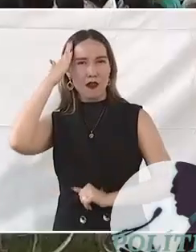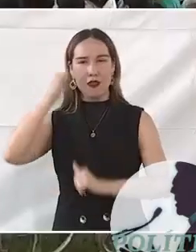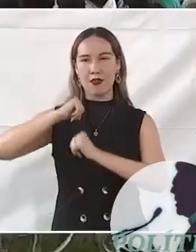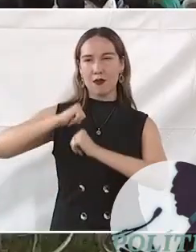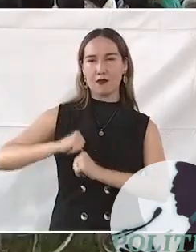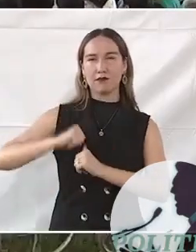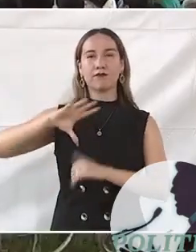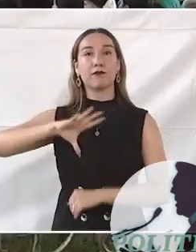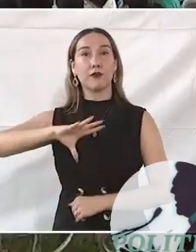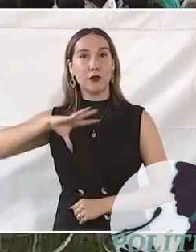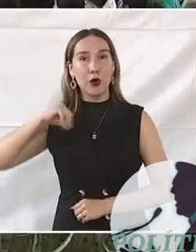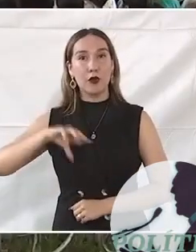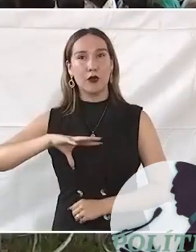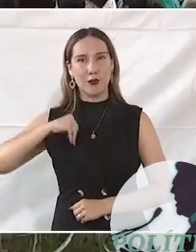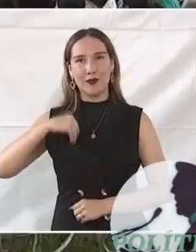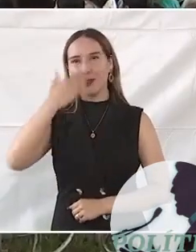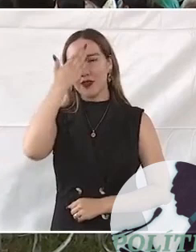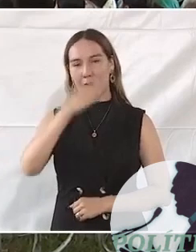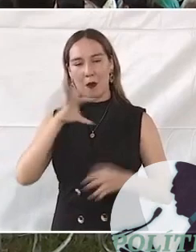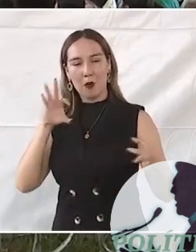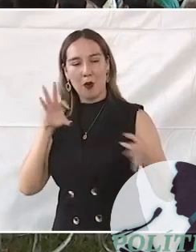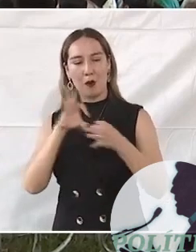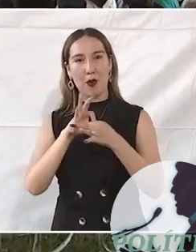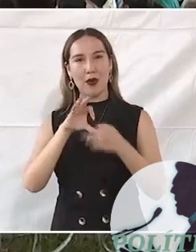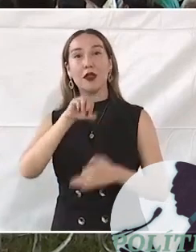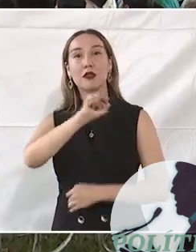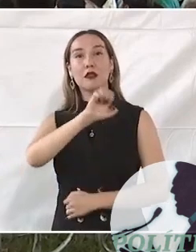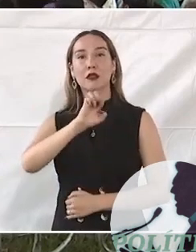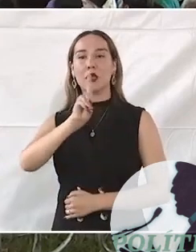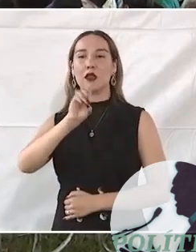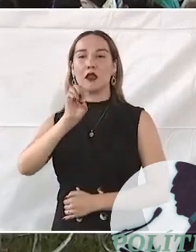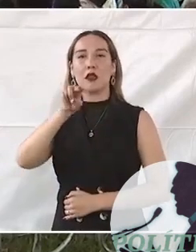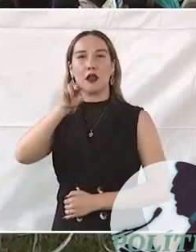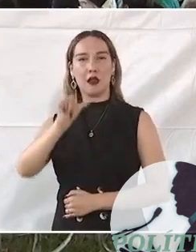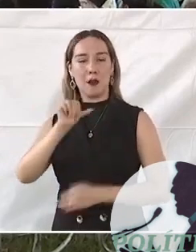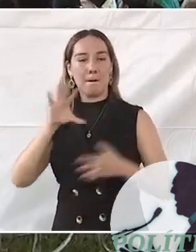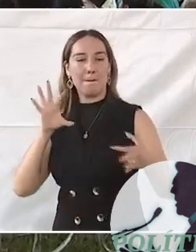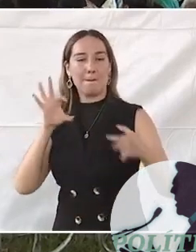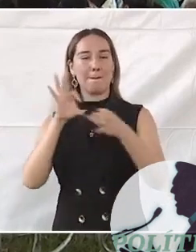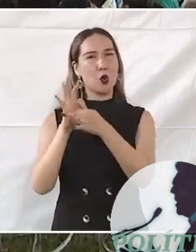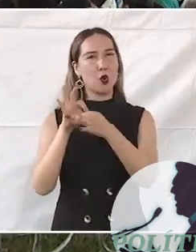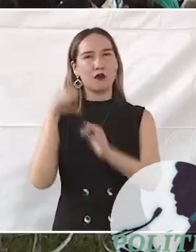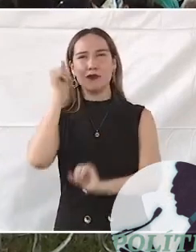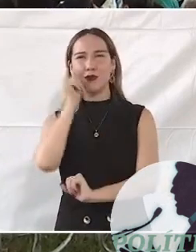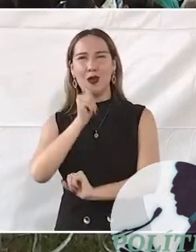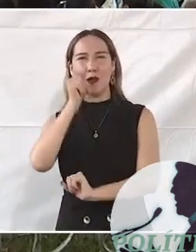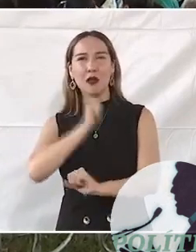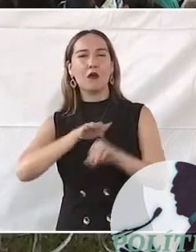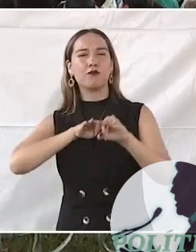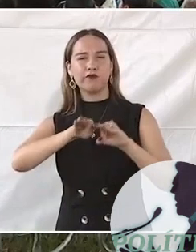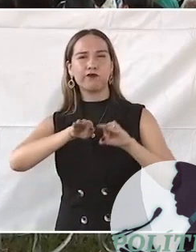con las que la Secretaría de la Defensa Nacional ha trabajado un esquema de estrecha coordinación y